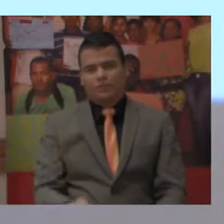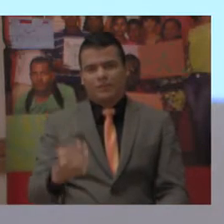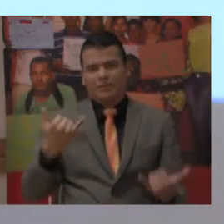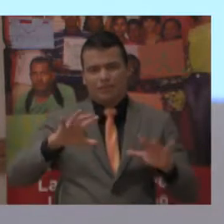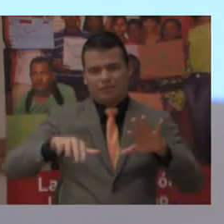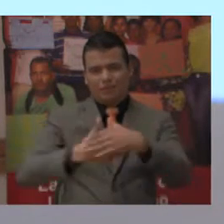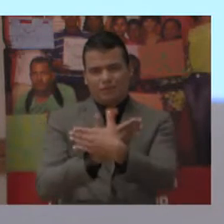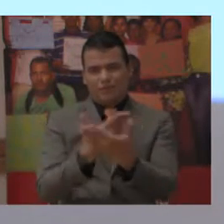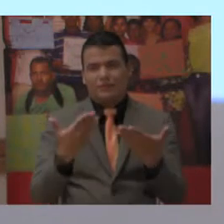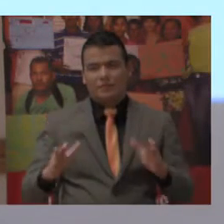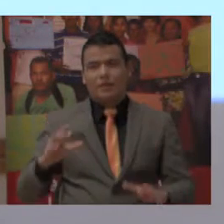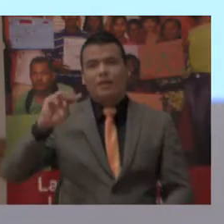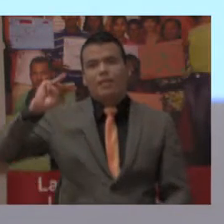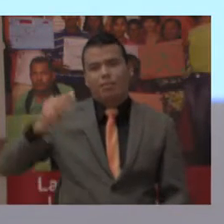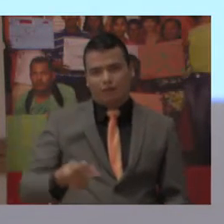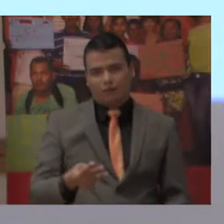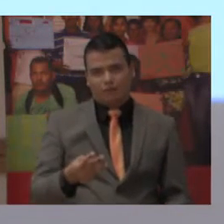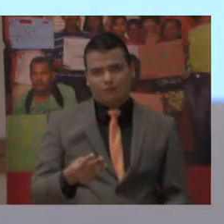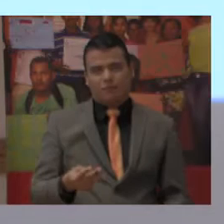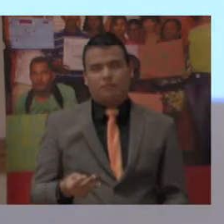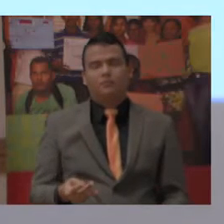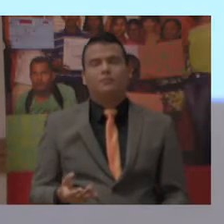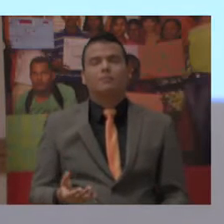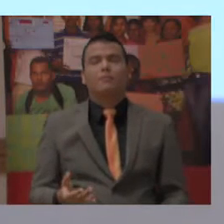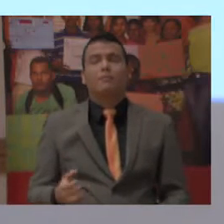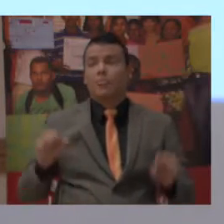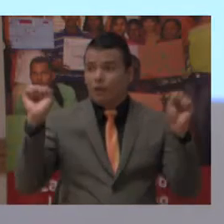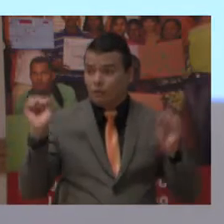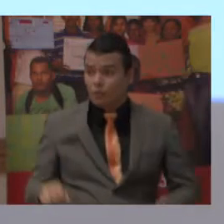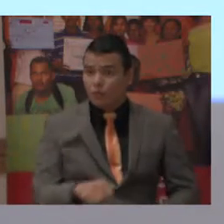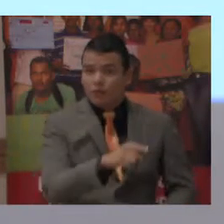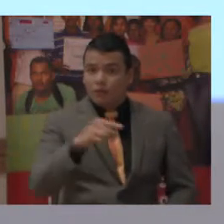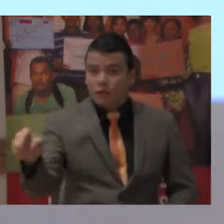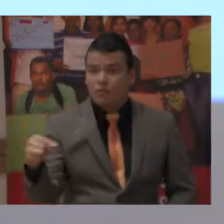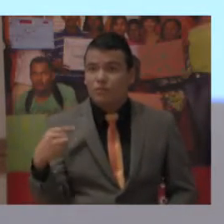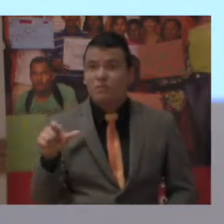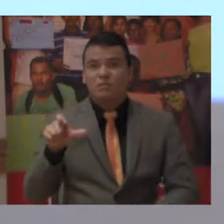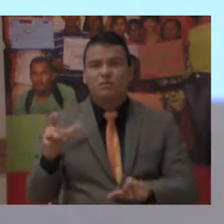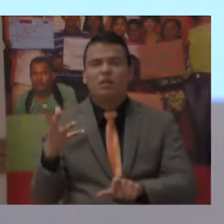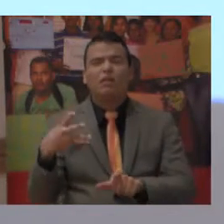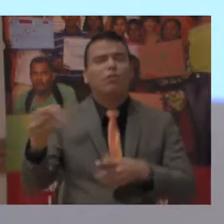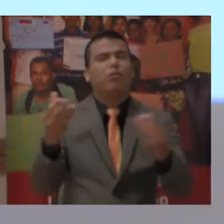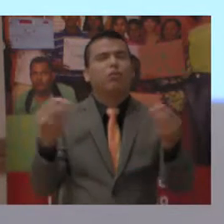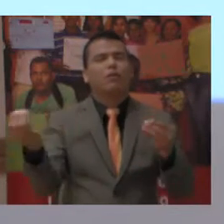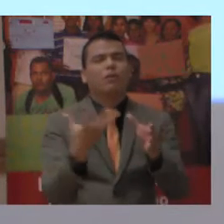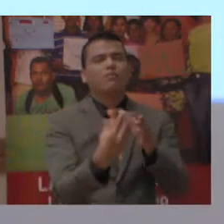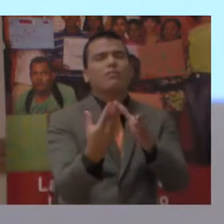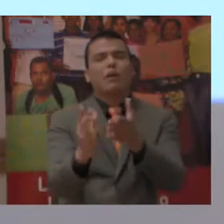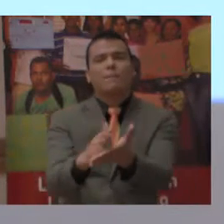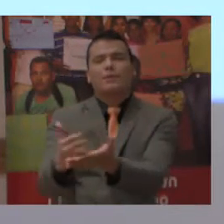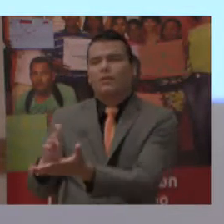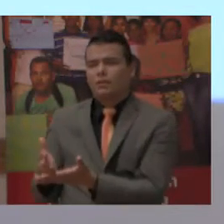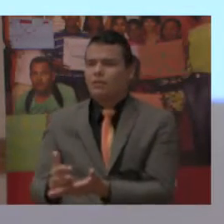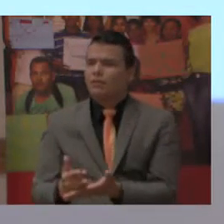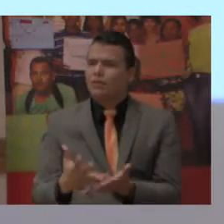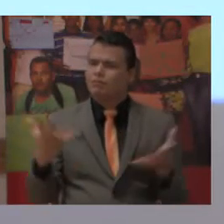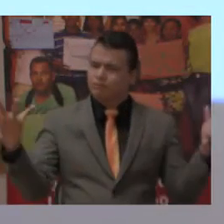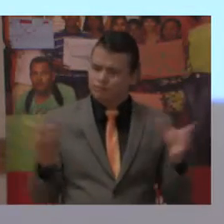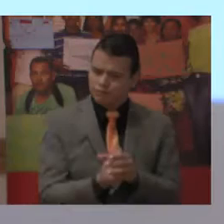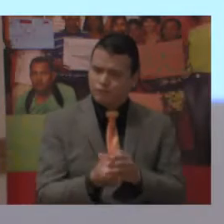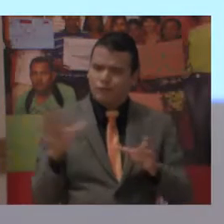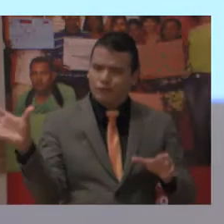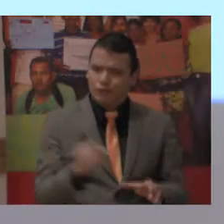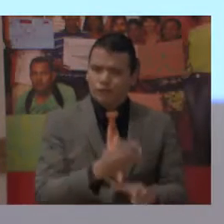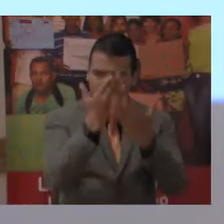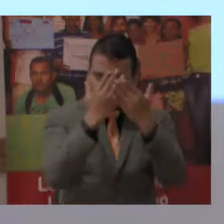República, se intentó una mayor participación política a los excluidos y avanzar hacia un Estado social de derecho